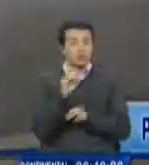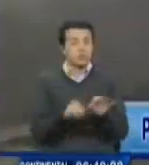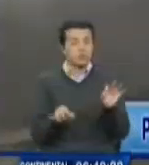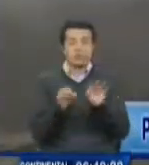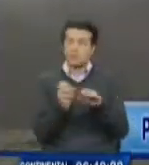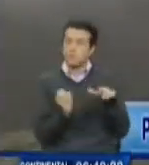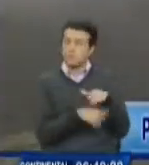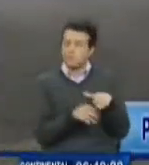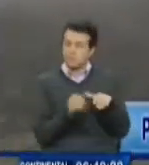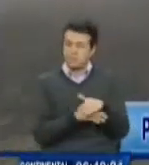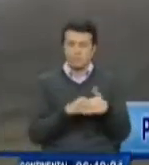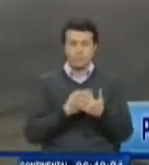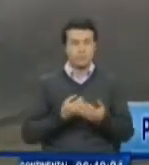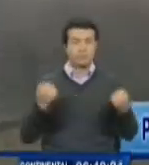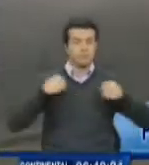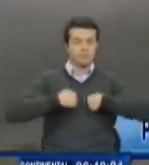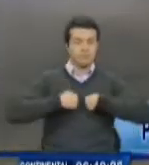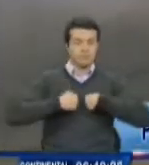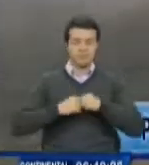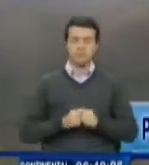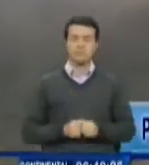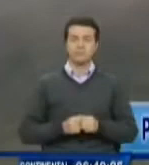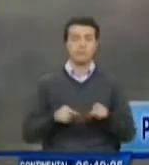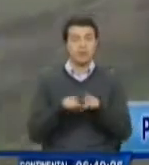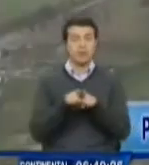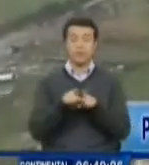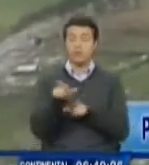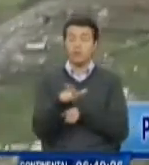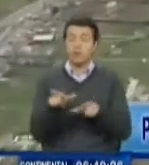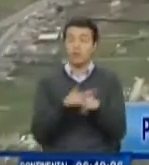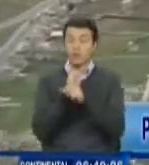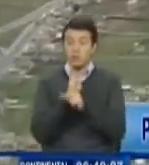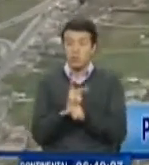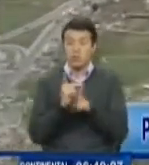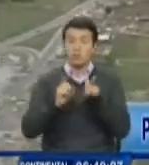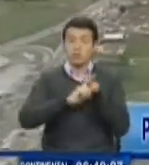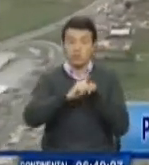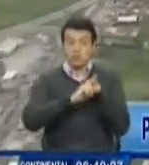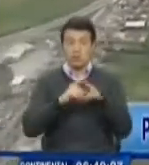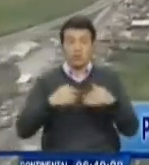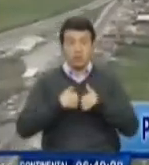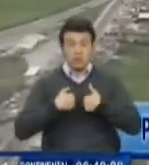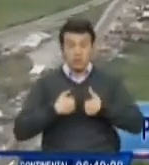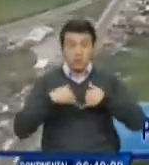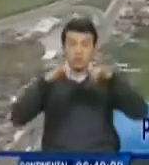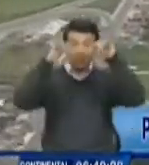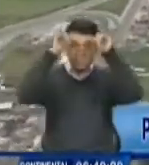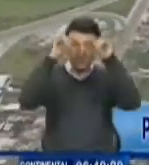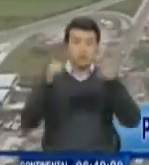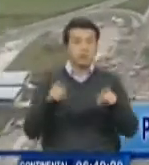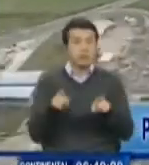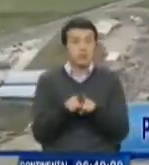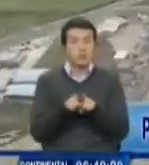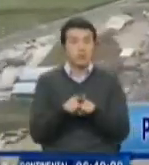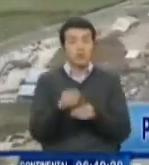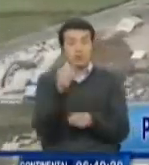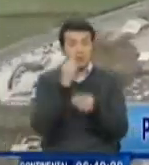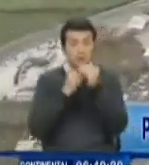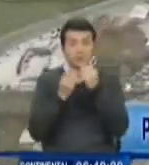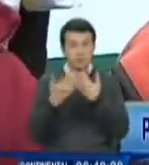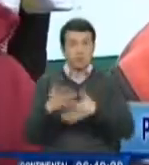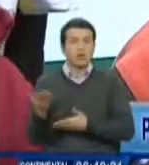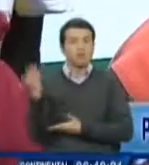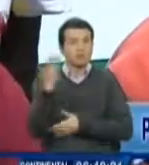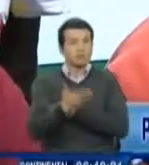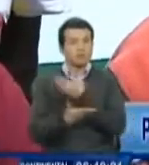de tus el eje productivo de la zona también está previsto a atender tanto para la evacuación del ganado cuando la alimentación que desde ya llega al